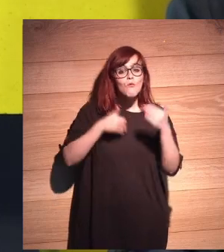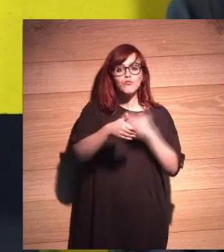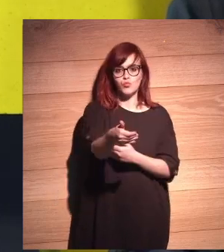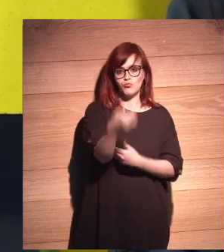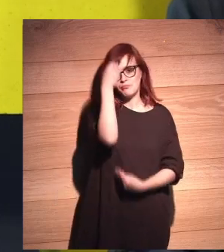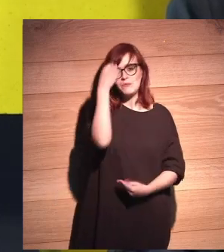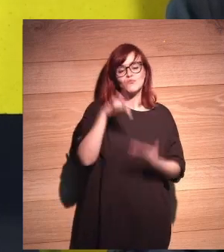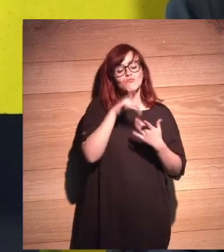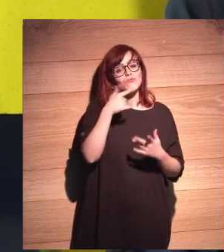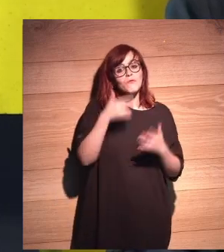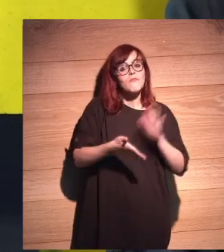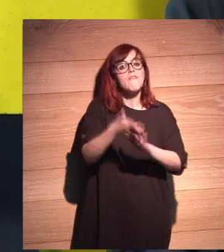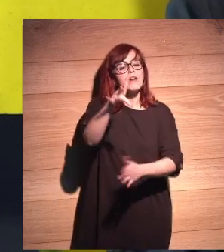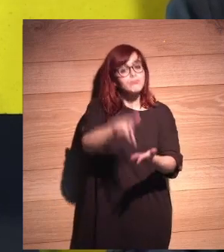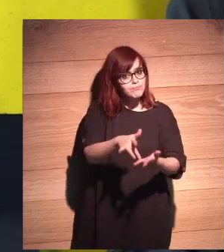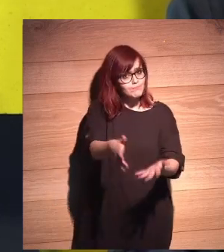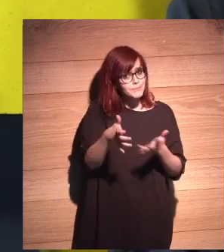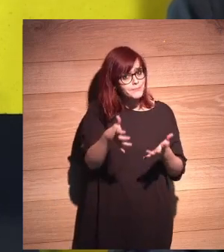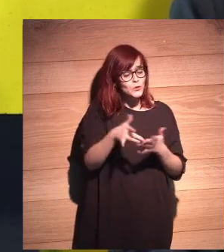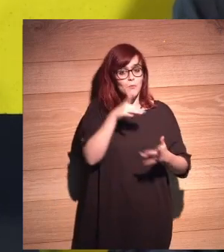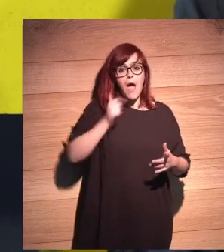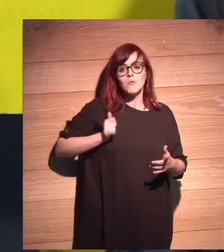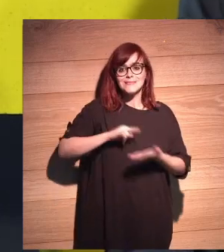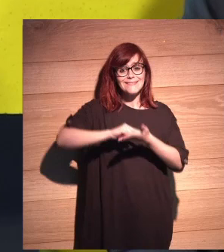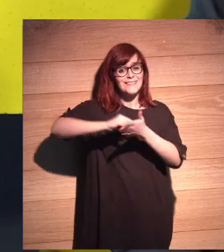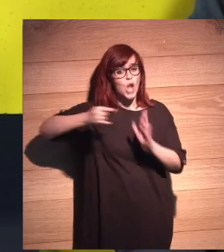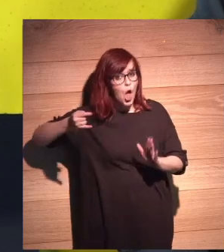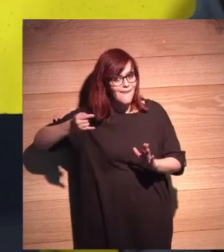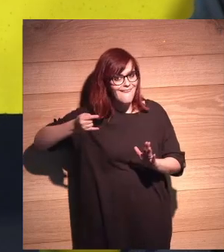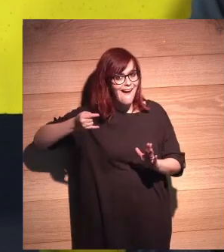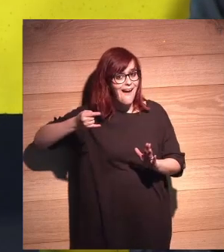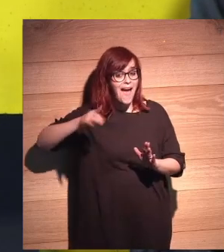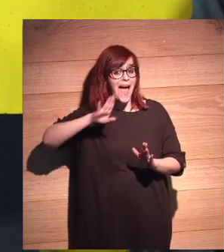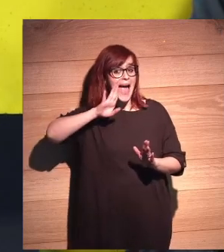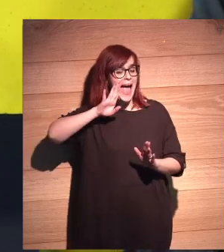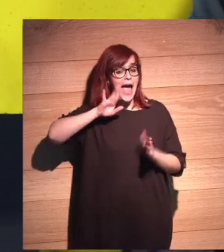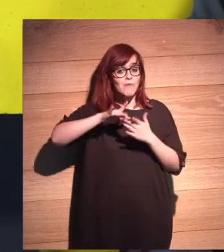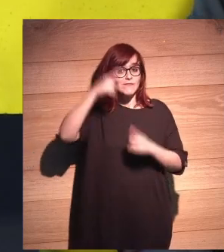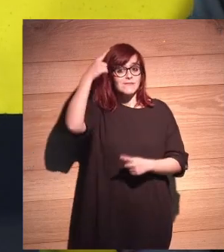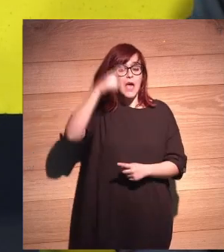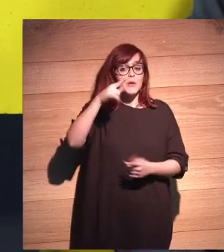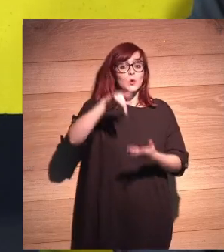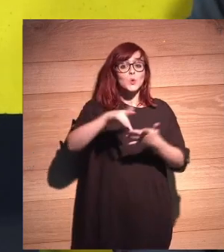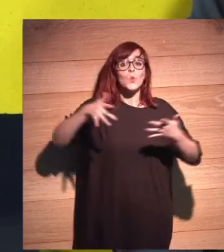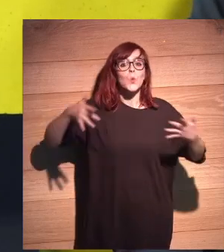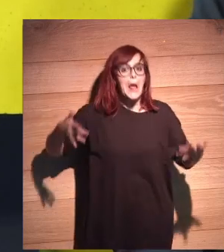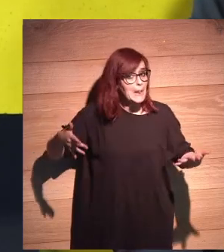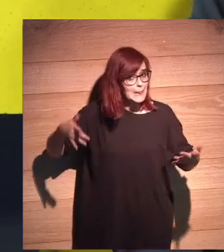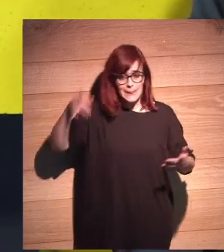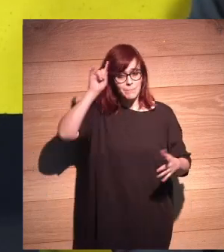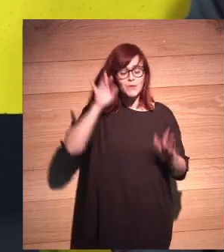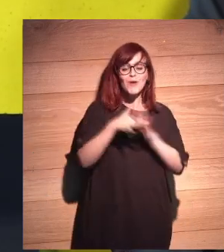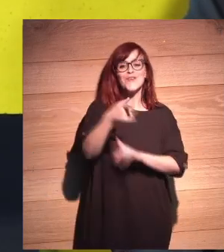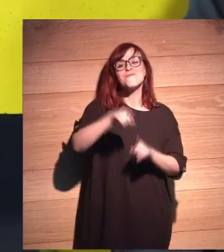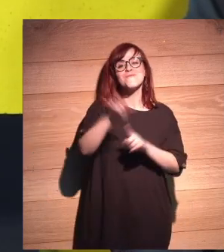Juan, yo lo veo un poco por ahí. Vamos a aprovechar esas tecnologías que no podemos saber cuáles van a ser. Muchos habréis visto